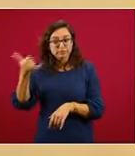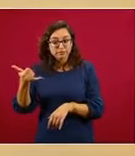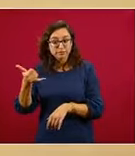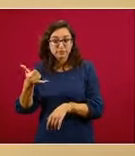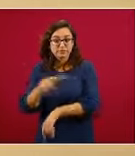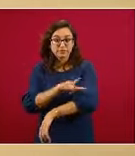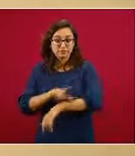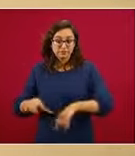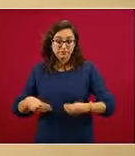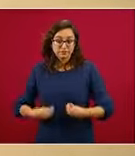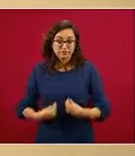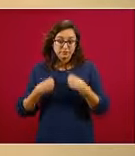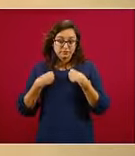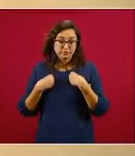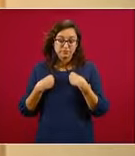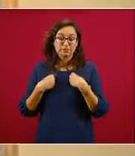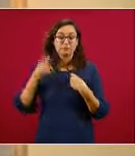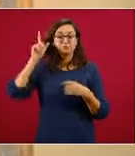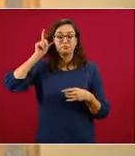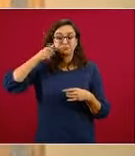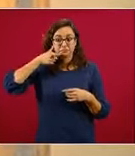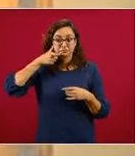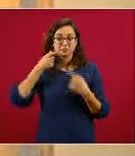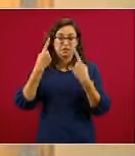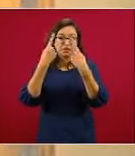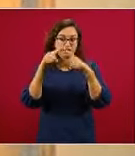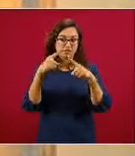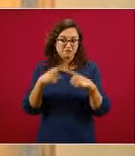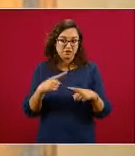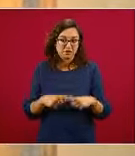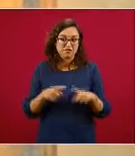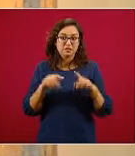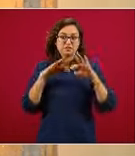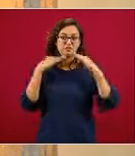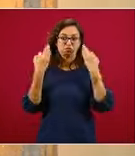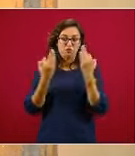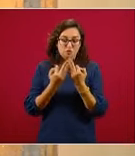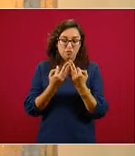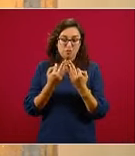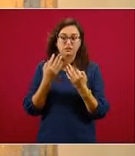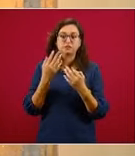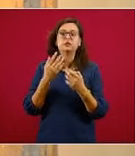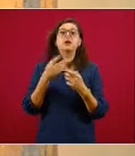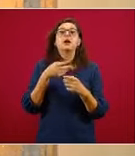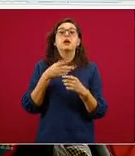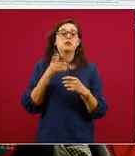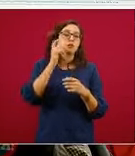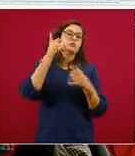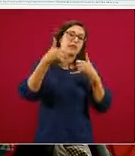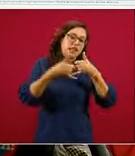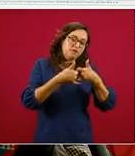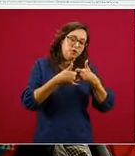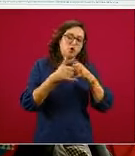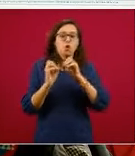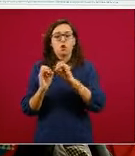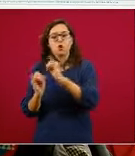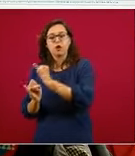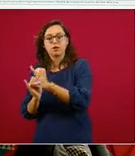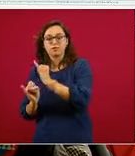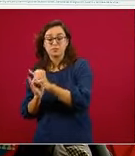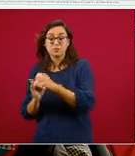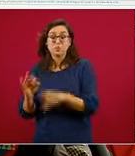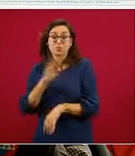una línea multicanal, porque también oferta el servicio de los profesionales a través de las redes sociales, y hemos visto el gran